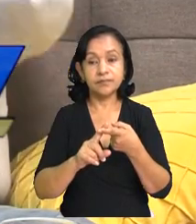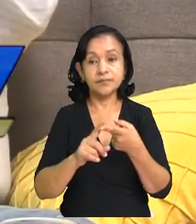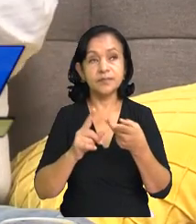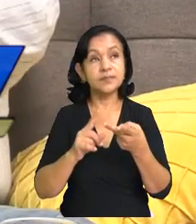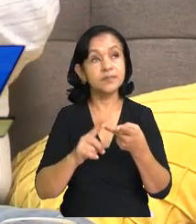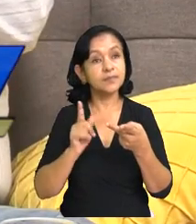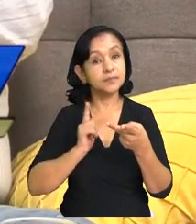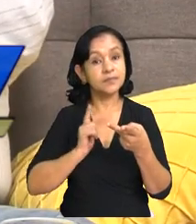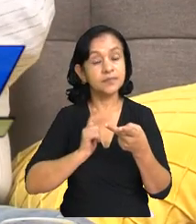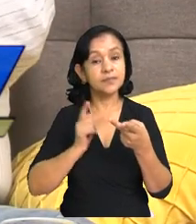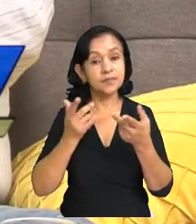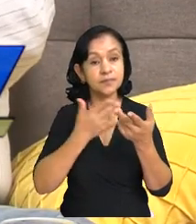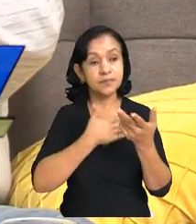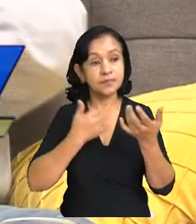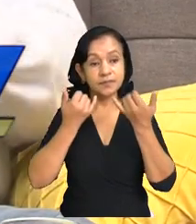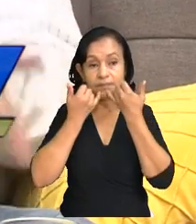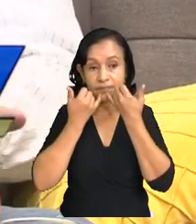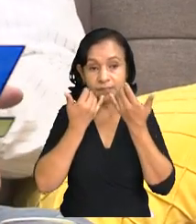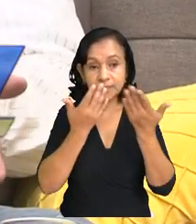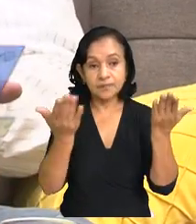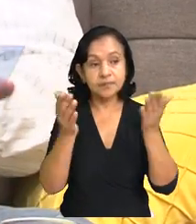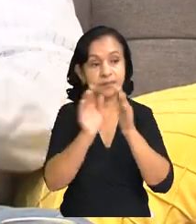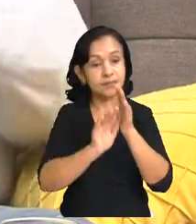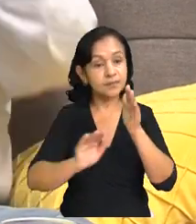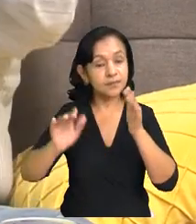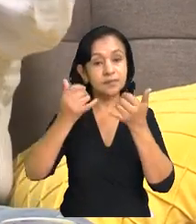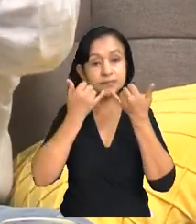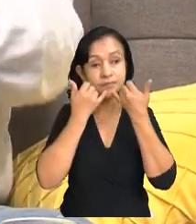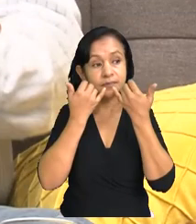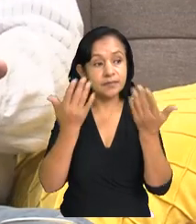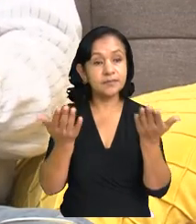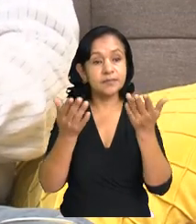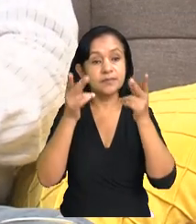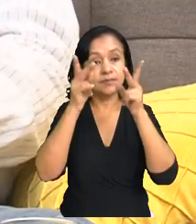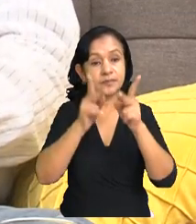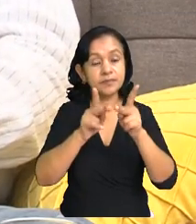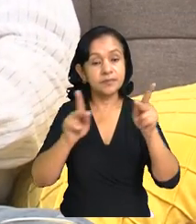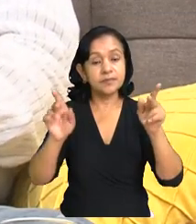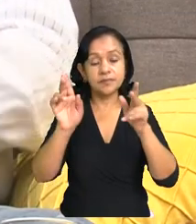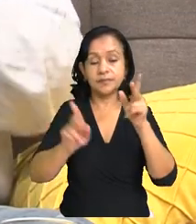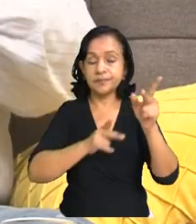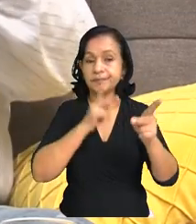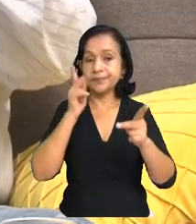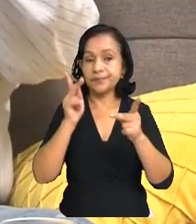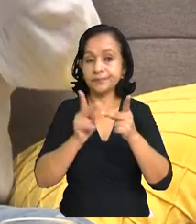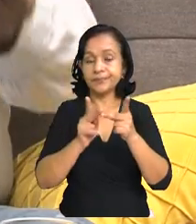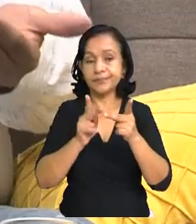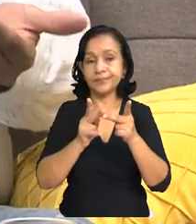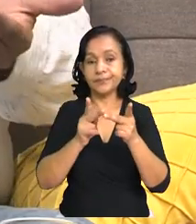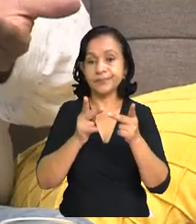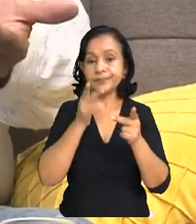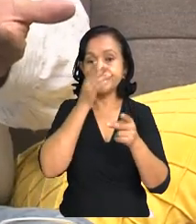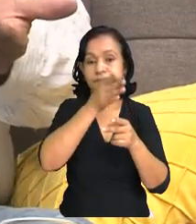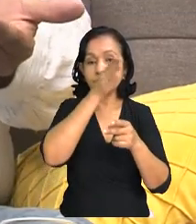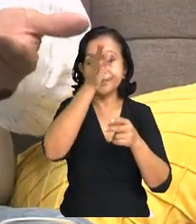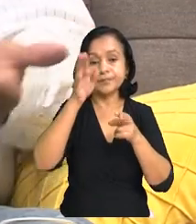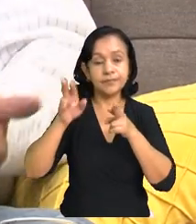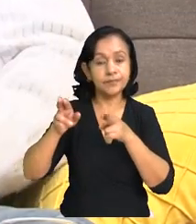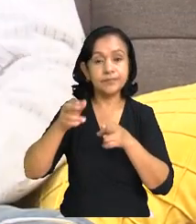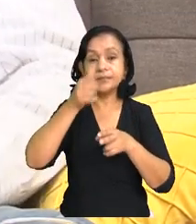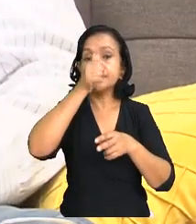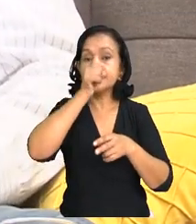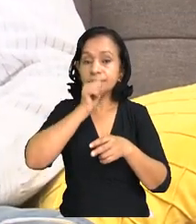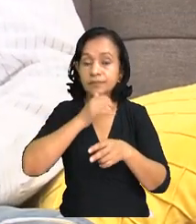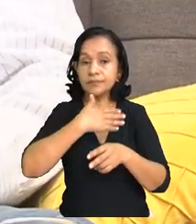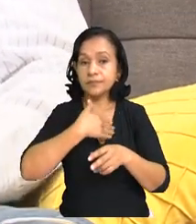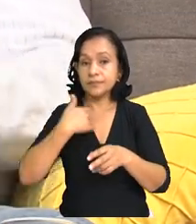Claro, al tener mejor información, tener más información, los planes son más acertados. Y la gestión de los recursos hídricos la podés hacer de